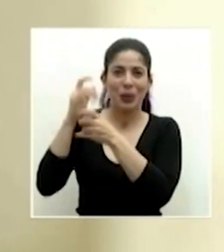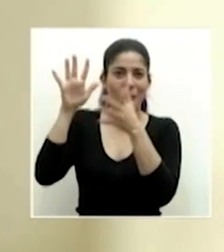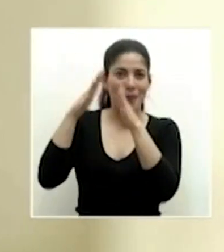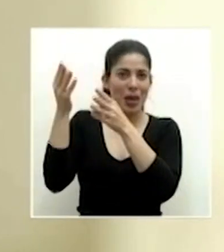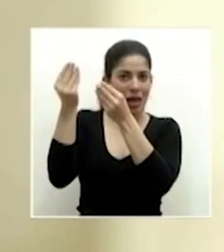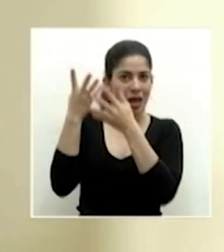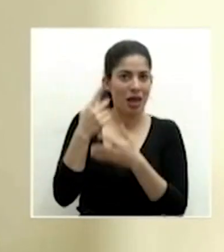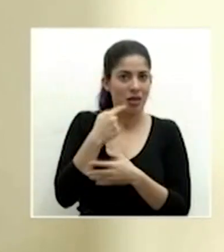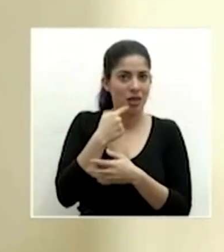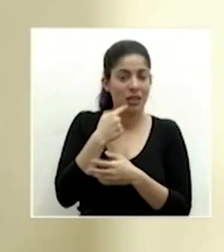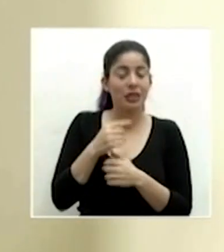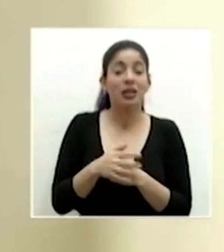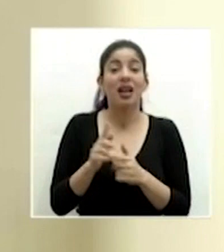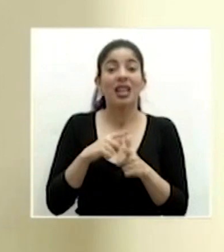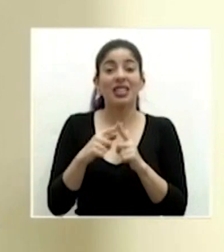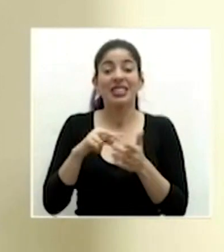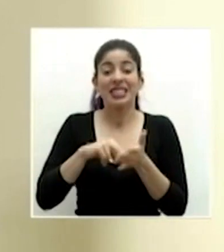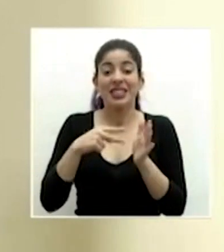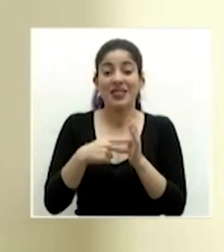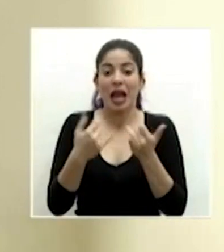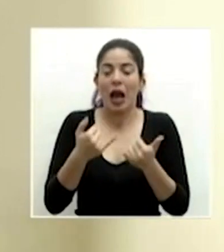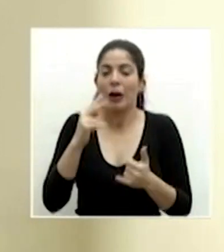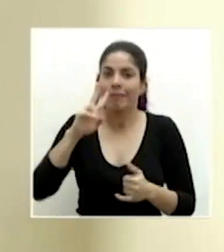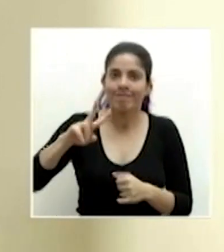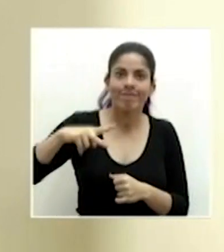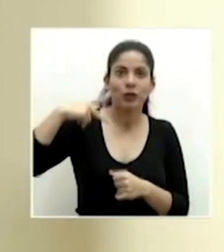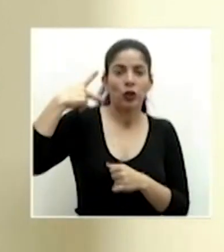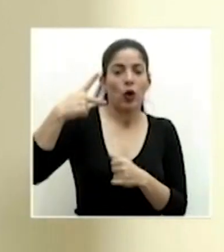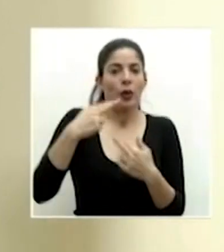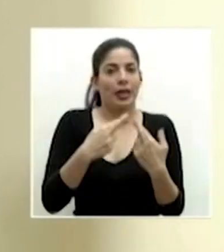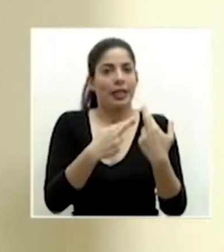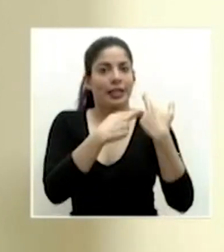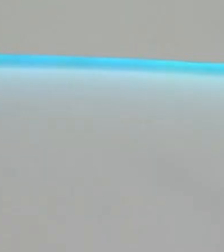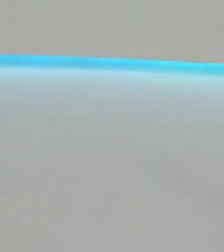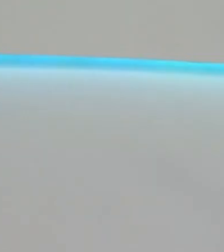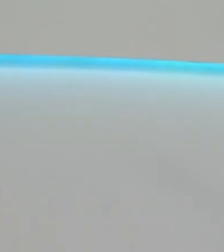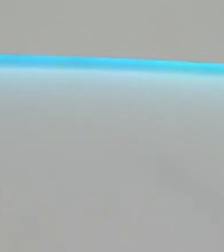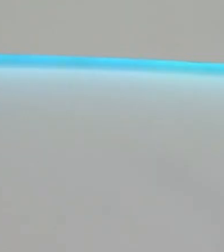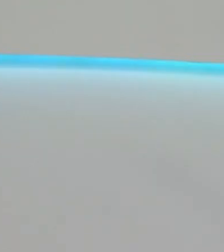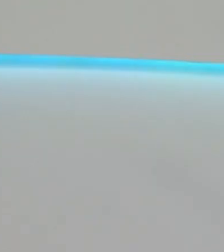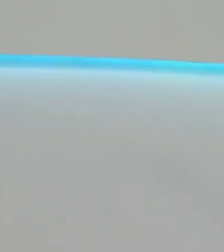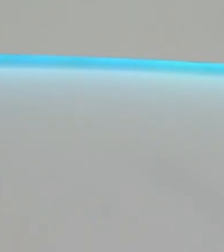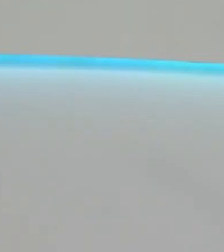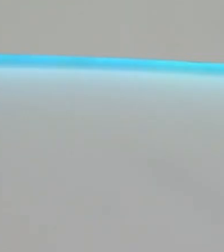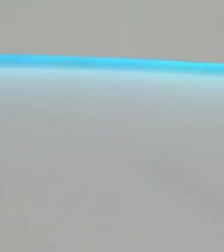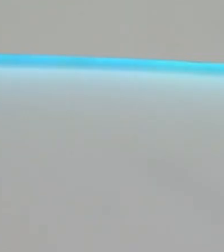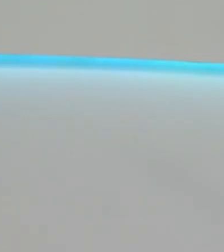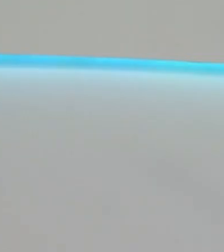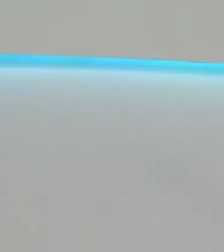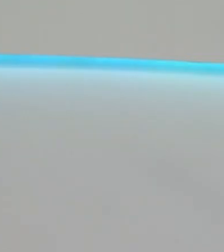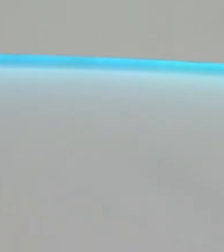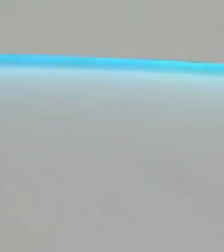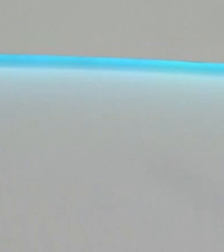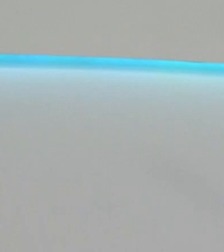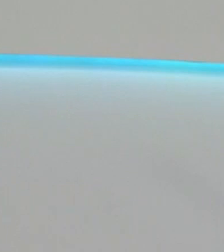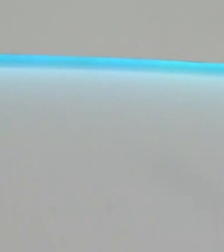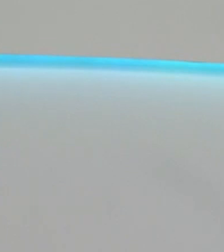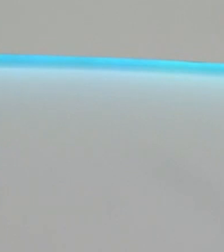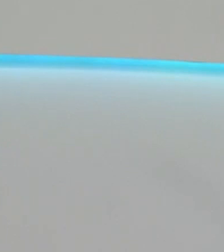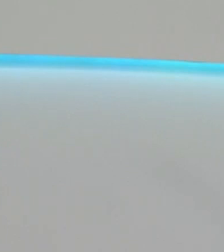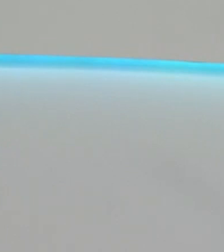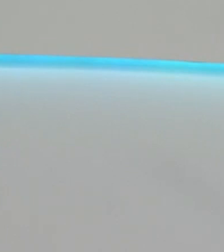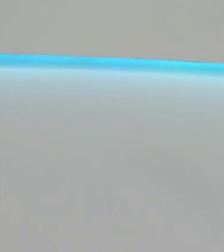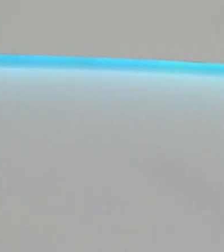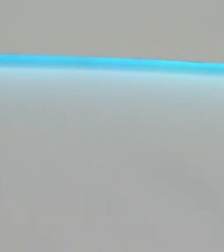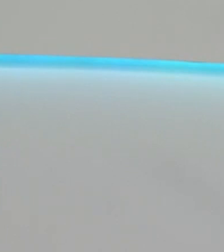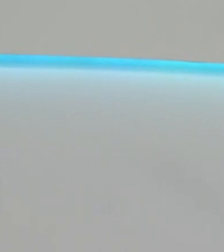Meteorológico Nacional, y eso nos lleva a redoblar las responsabilidades. gobierno presentó el proyecto de ley de empleo